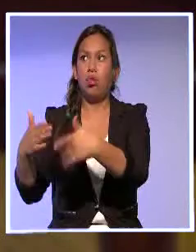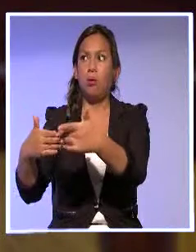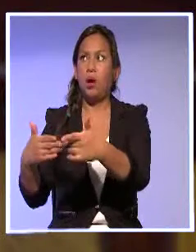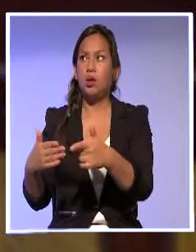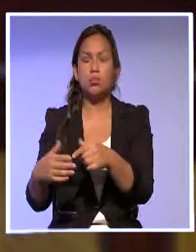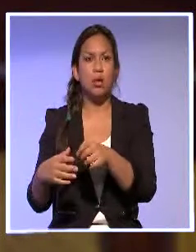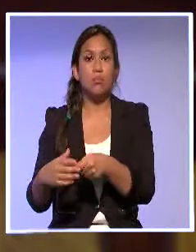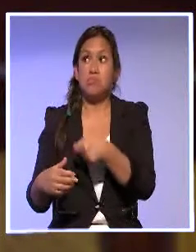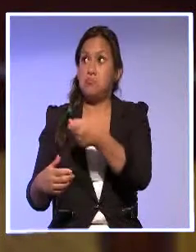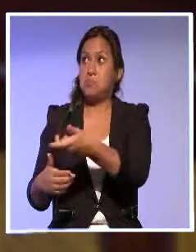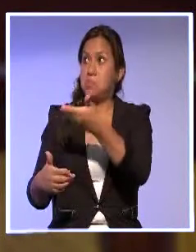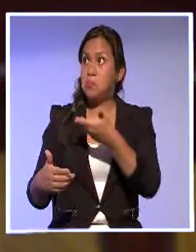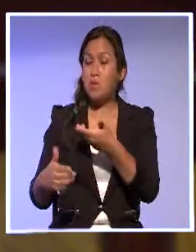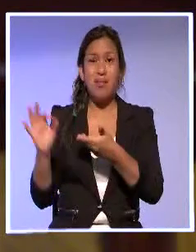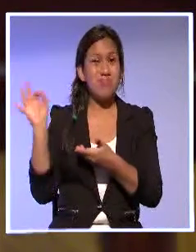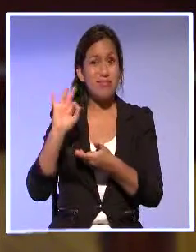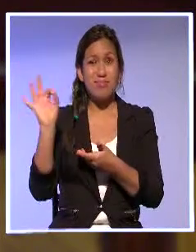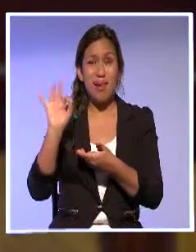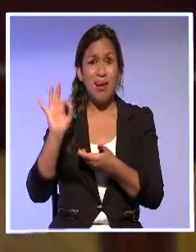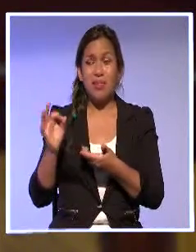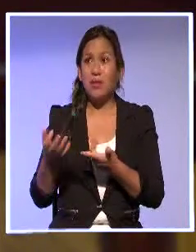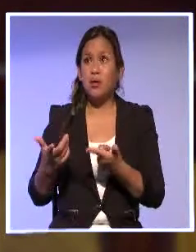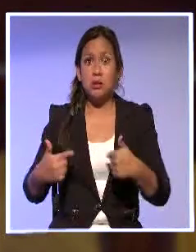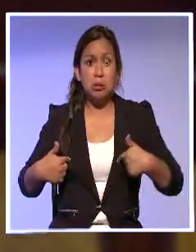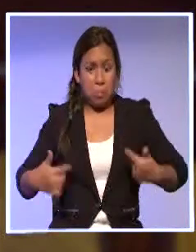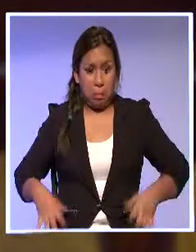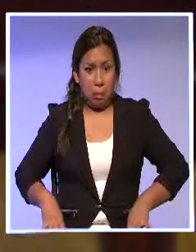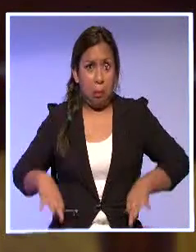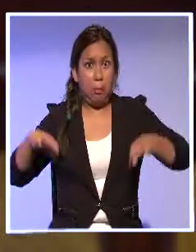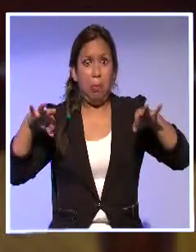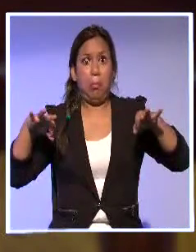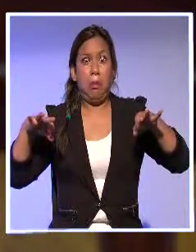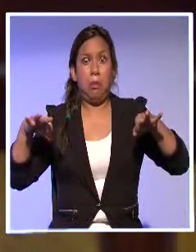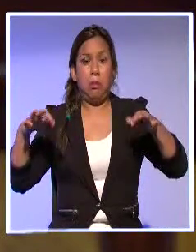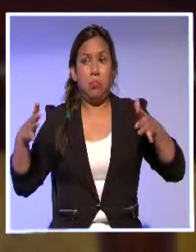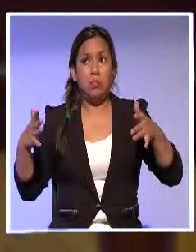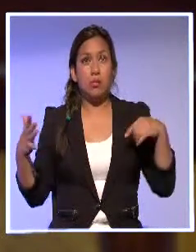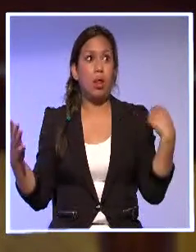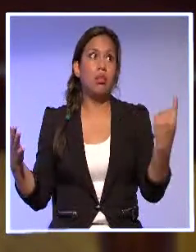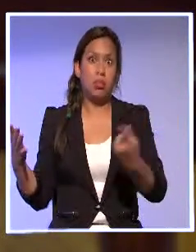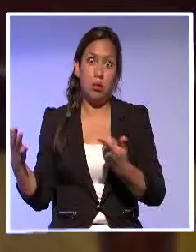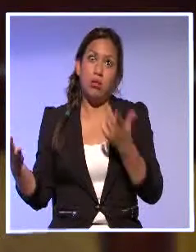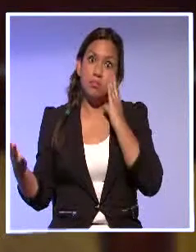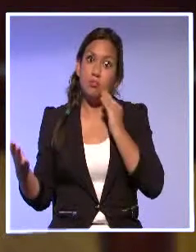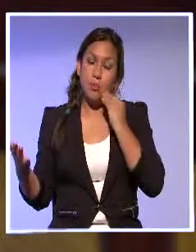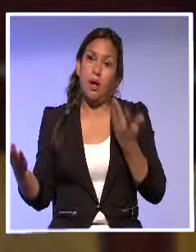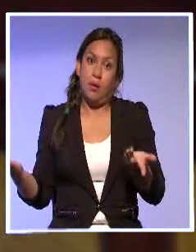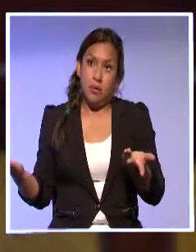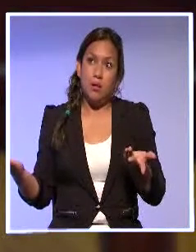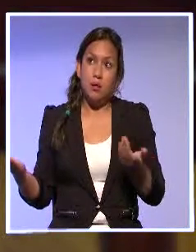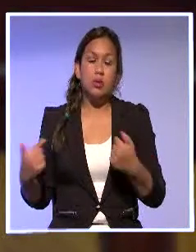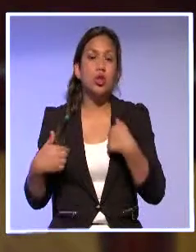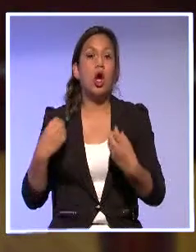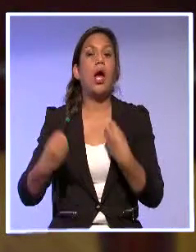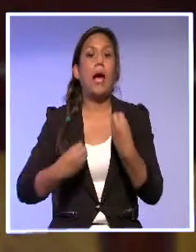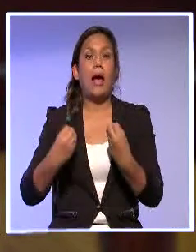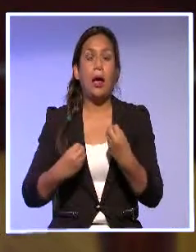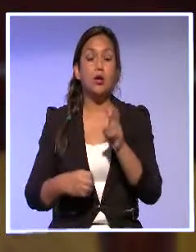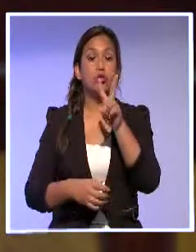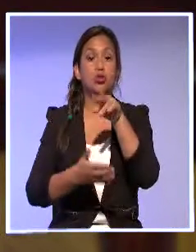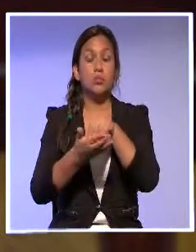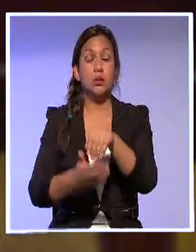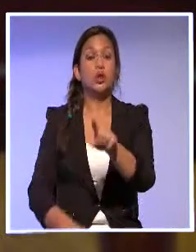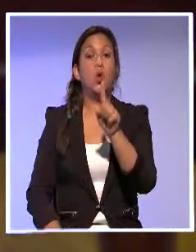me quedé sin un centavo porque no creo que no sucedió a todos y pues debe emigrar en el 2001